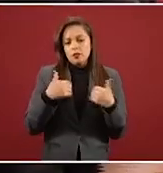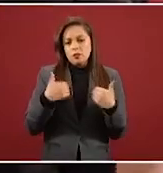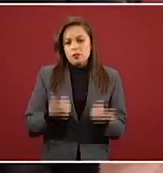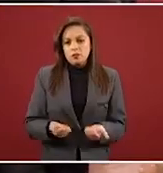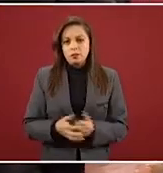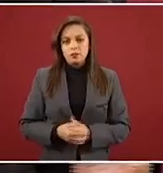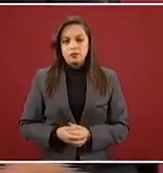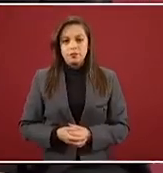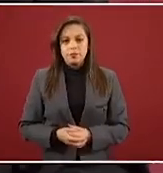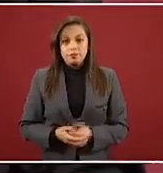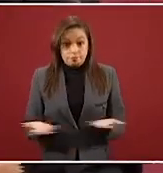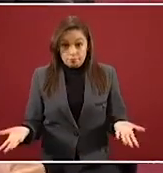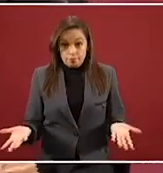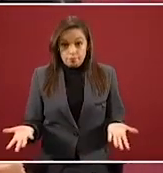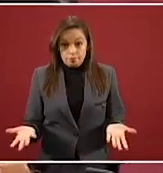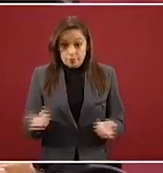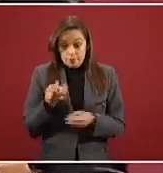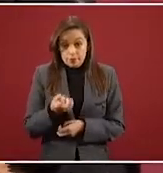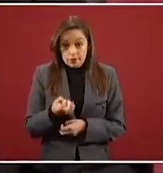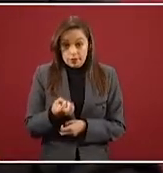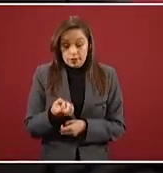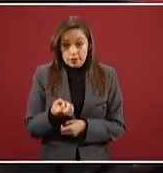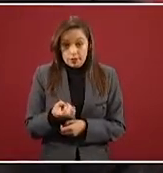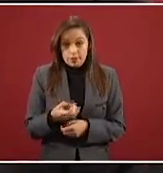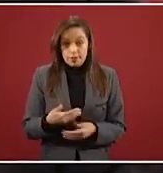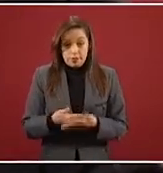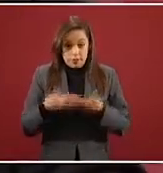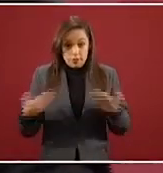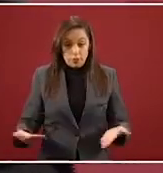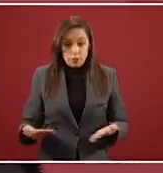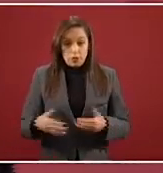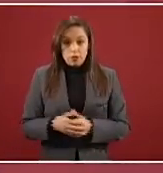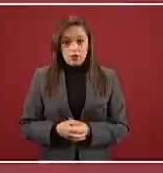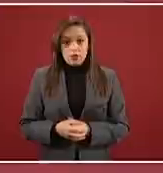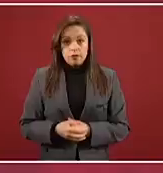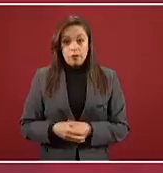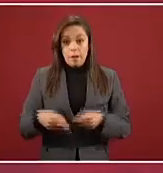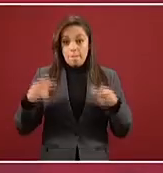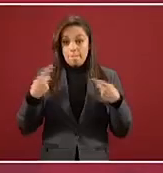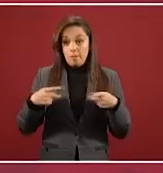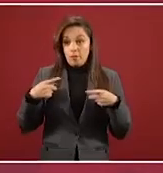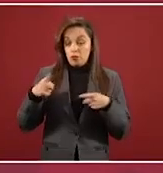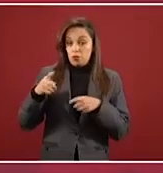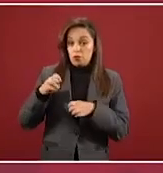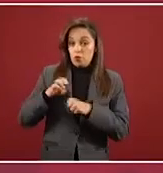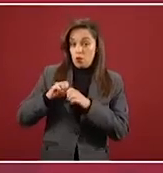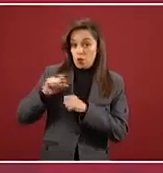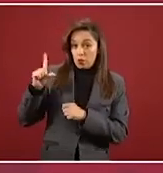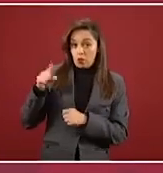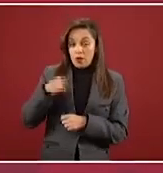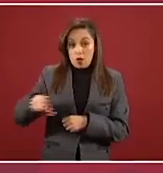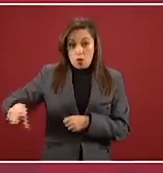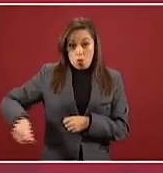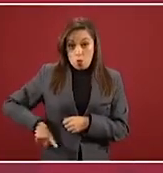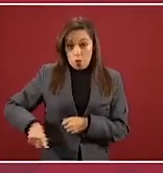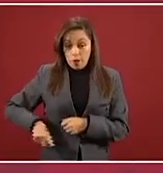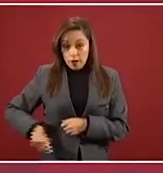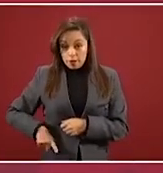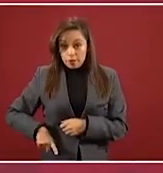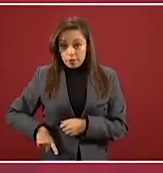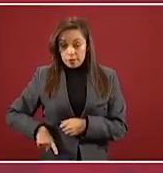Entonces, aquí es el papel del ejecutivo, del gobierno.